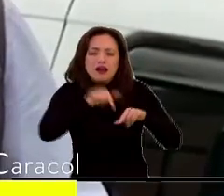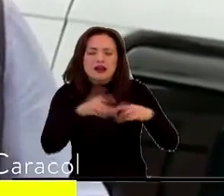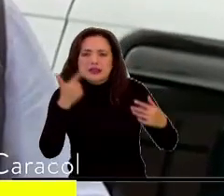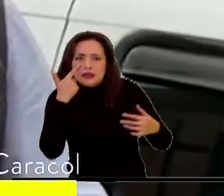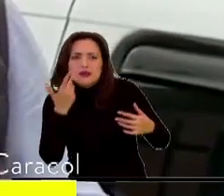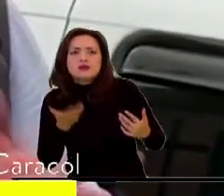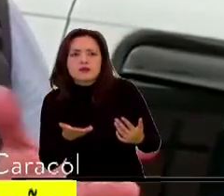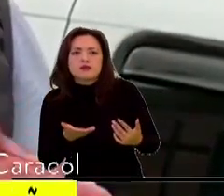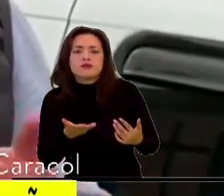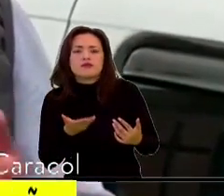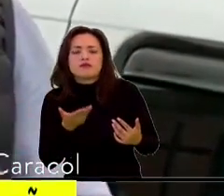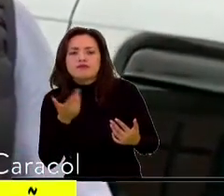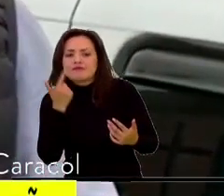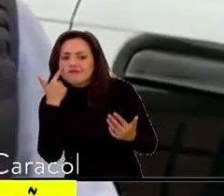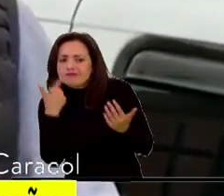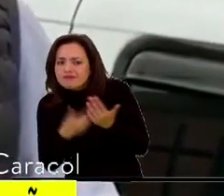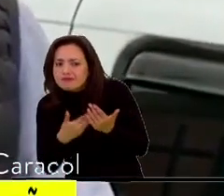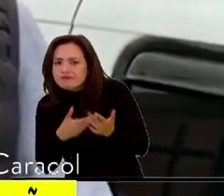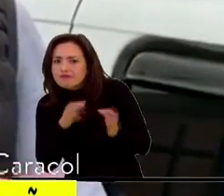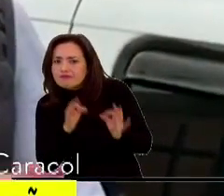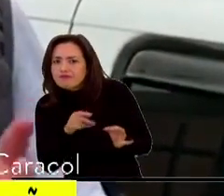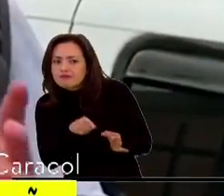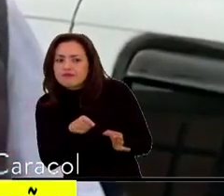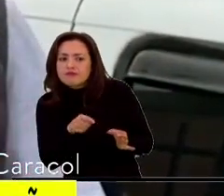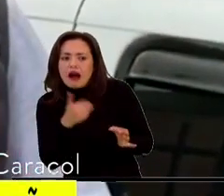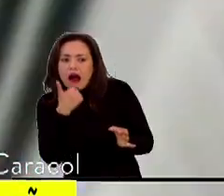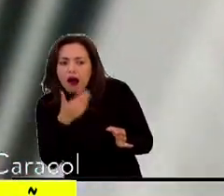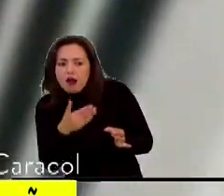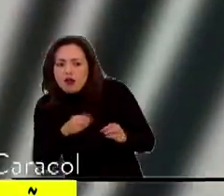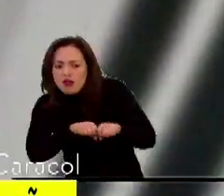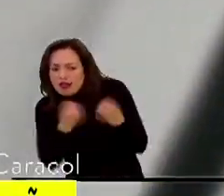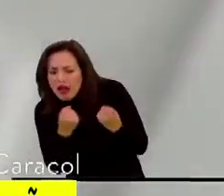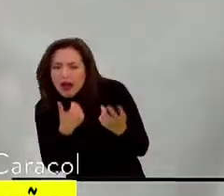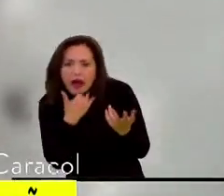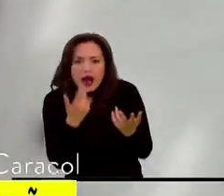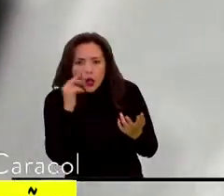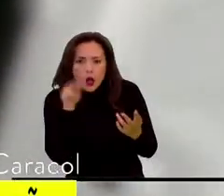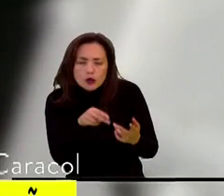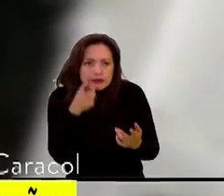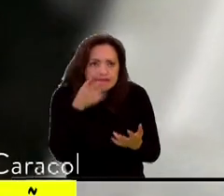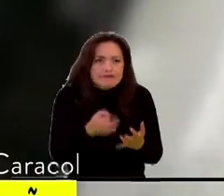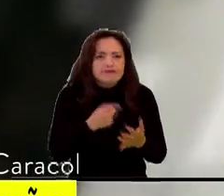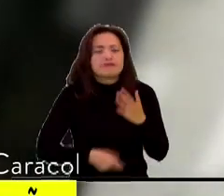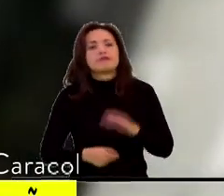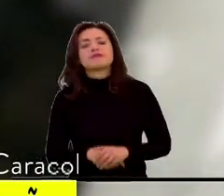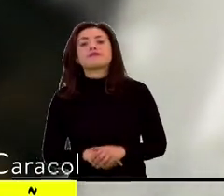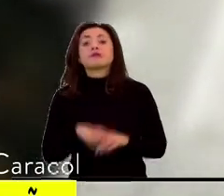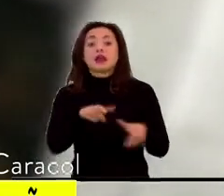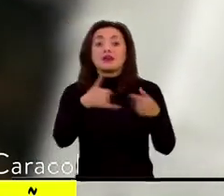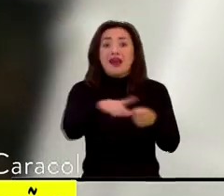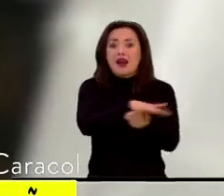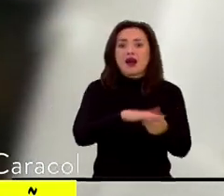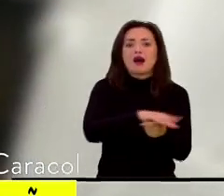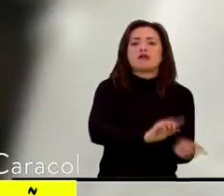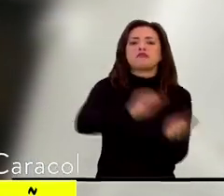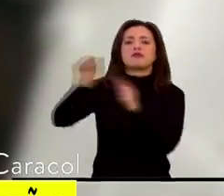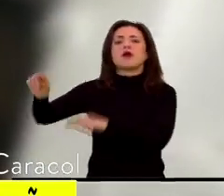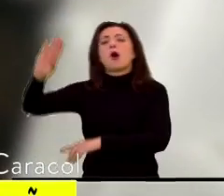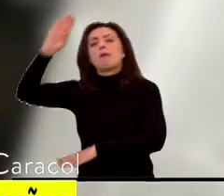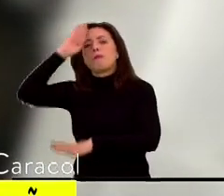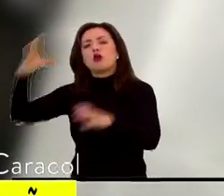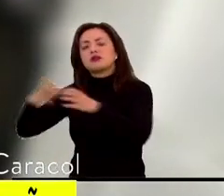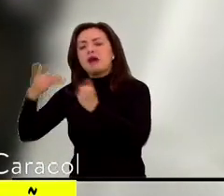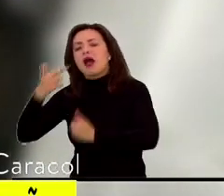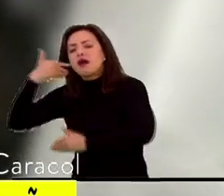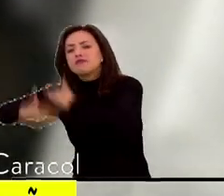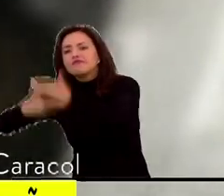complementarios para verificar que realmente el animal no tenga ningún daño. El caso fue remitido a la inspección de policía para que ellos tomen la decisión que